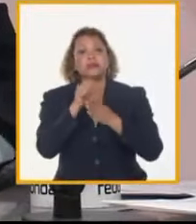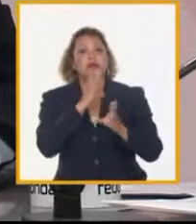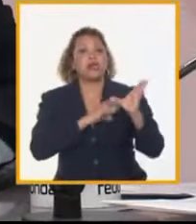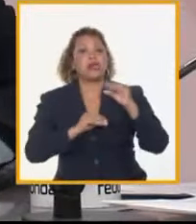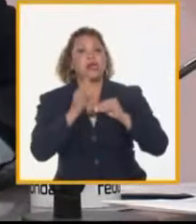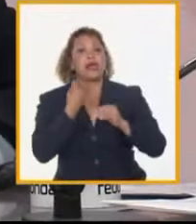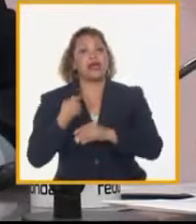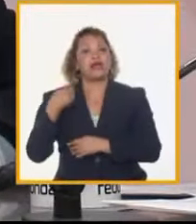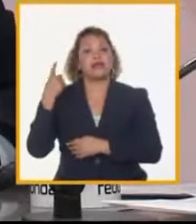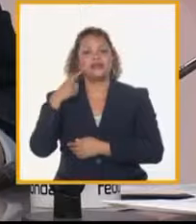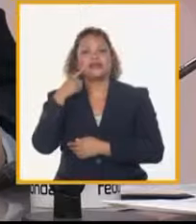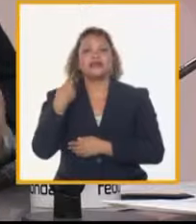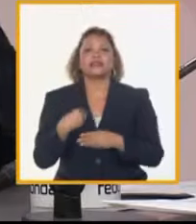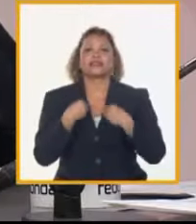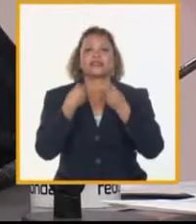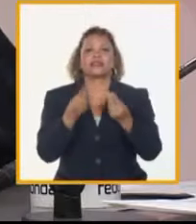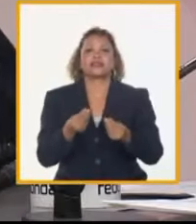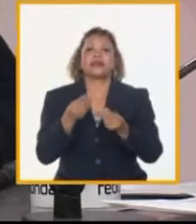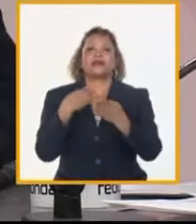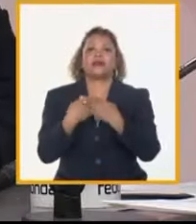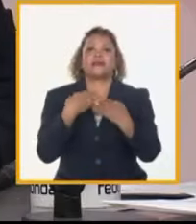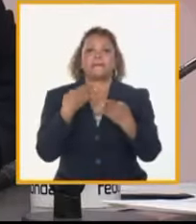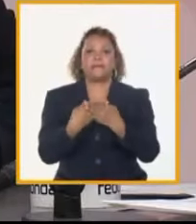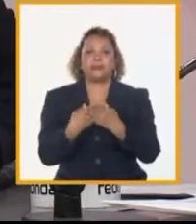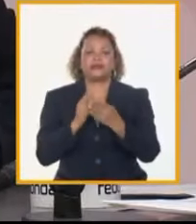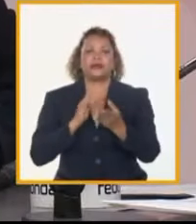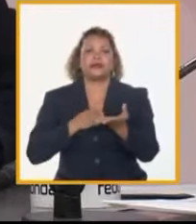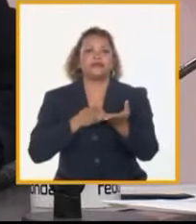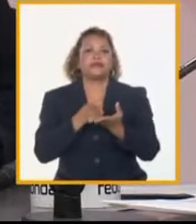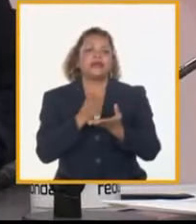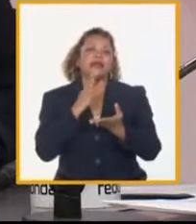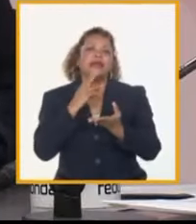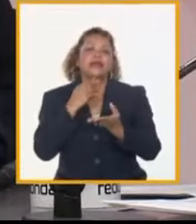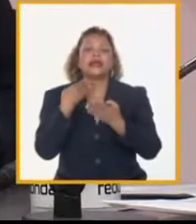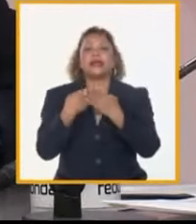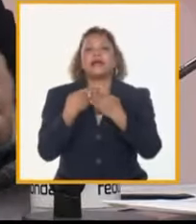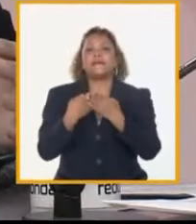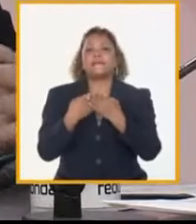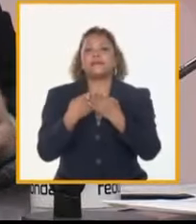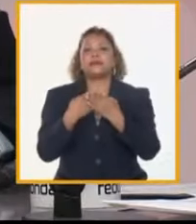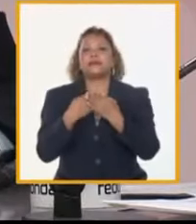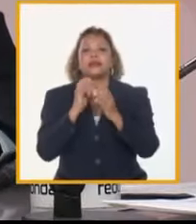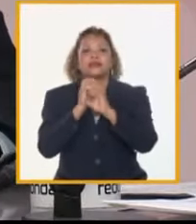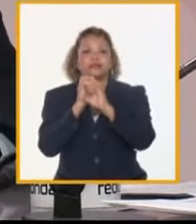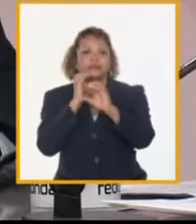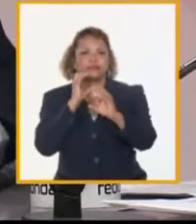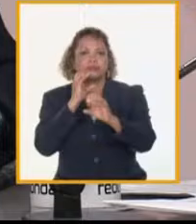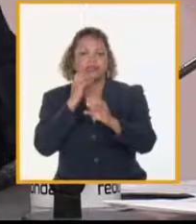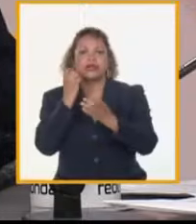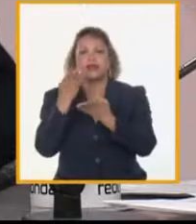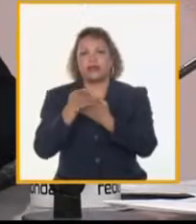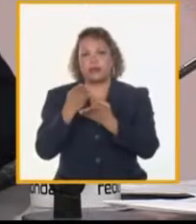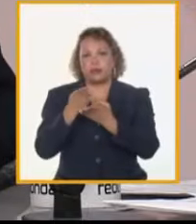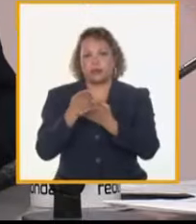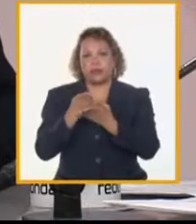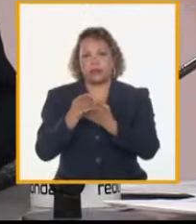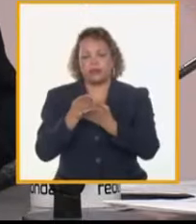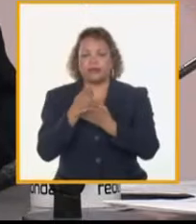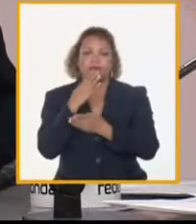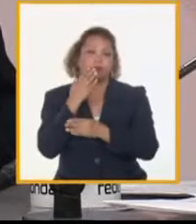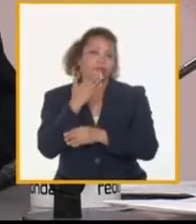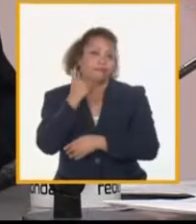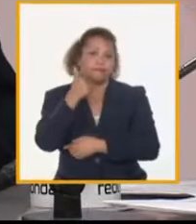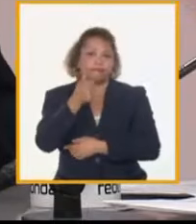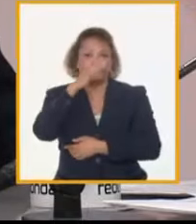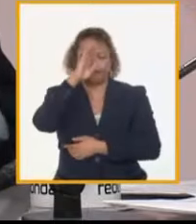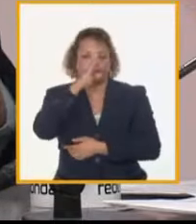que brinda este grupo empresarial a través de la empresa de ómnibus escolares, una de las más emblemáticas del transporte en nuestro